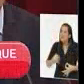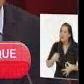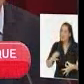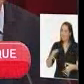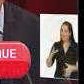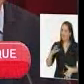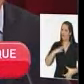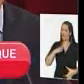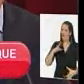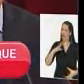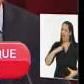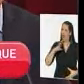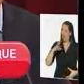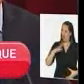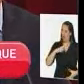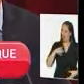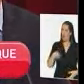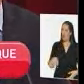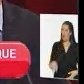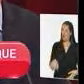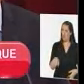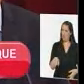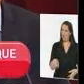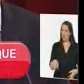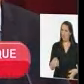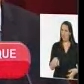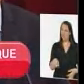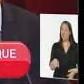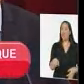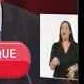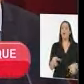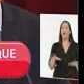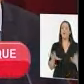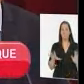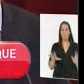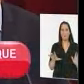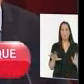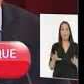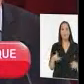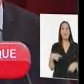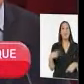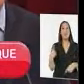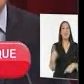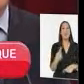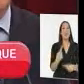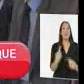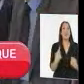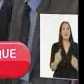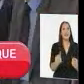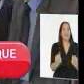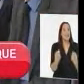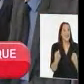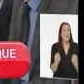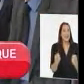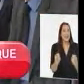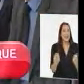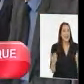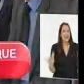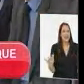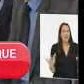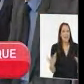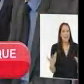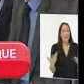hacerse o tenía que hacerse y debía hacerse bien, legalmente, dentro de los marcos legales y